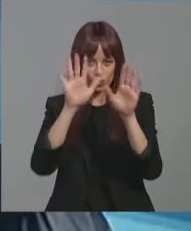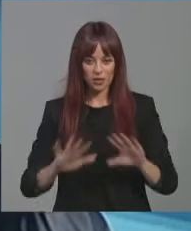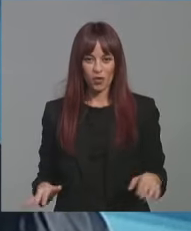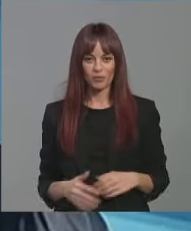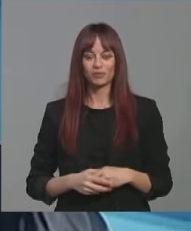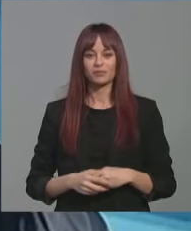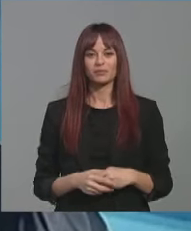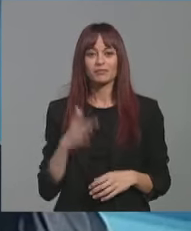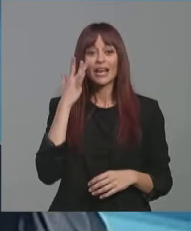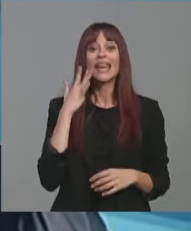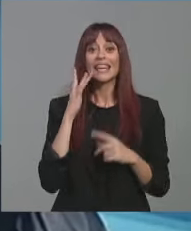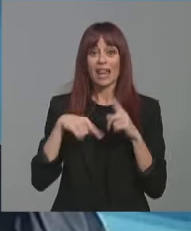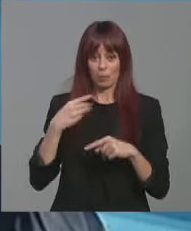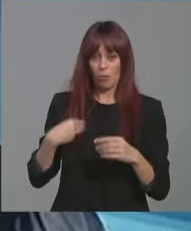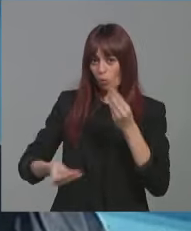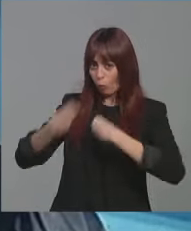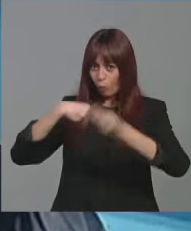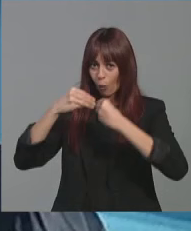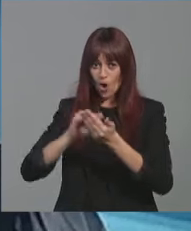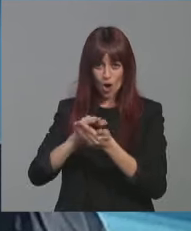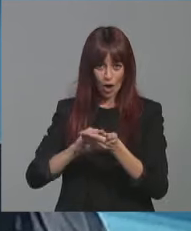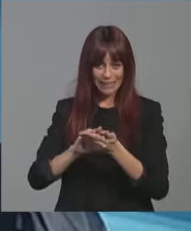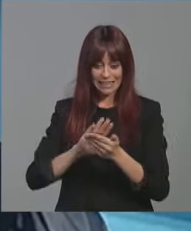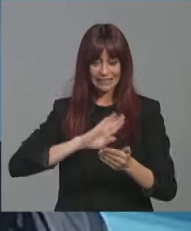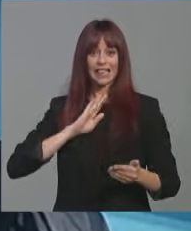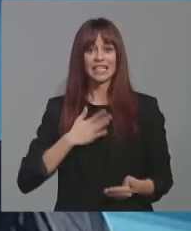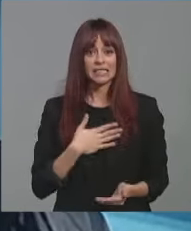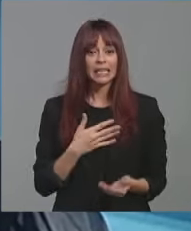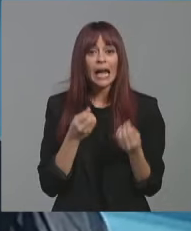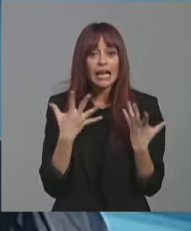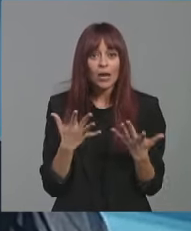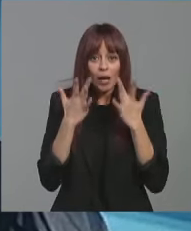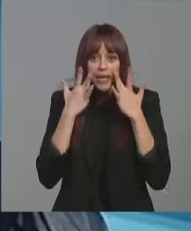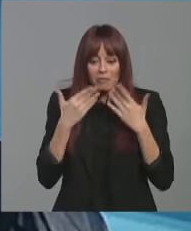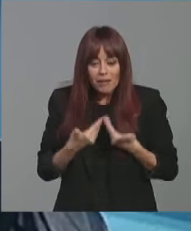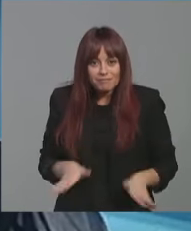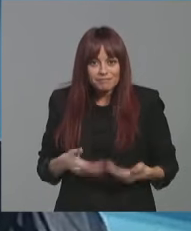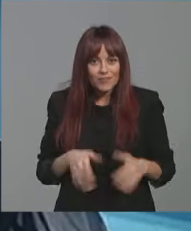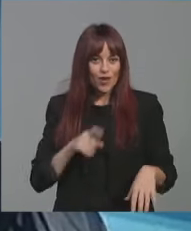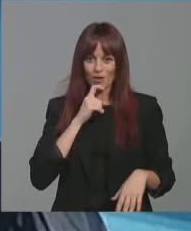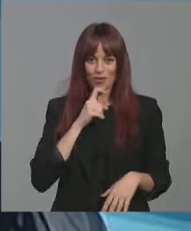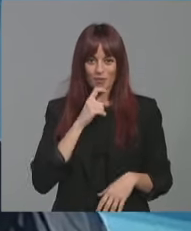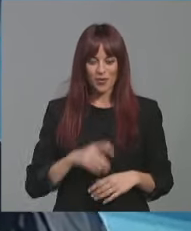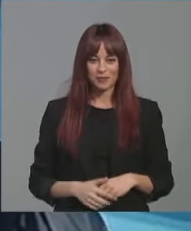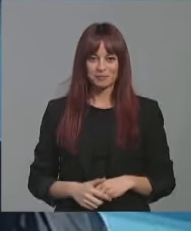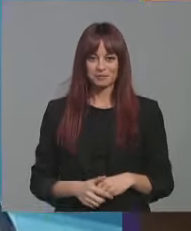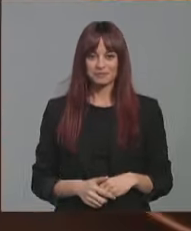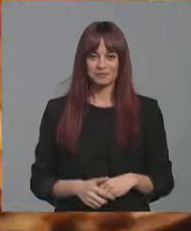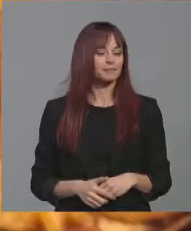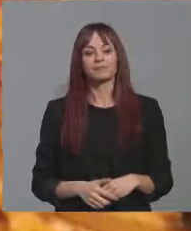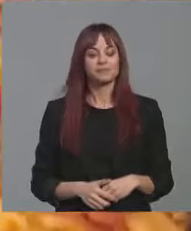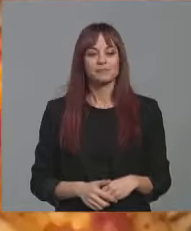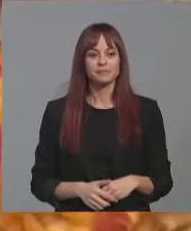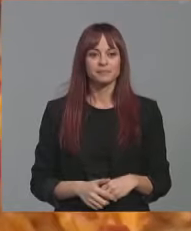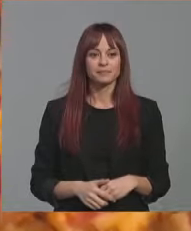fue el día después de ese atracon a croquetas Cómo lograste depurarte eh Te puedo asegurar de que no